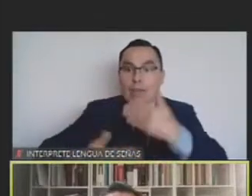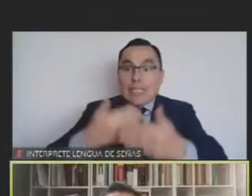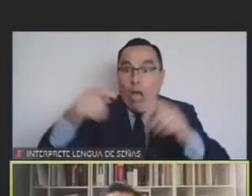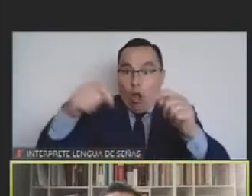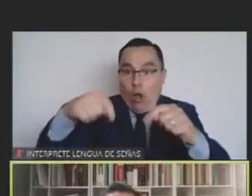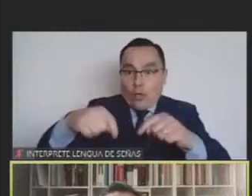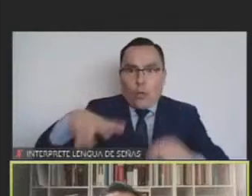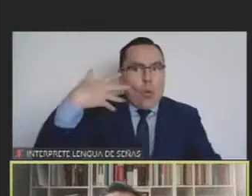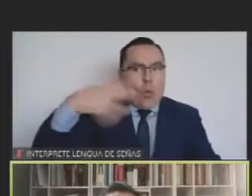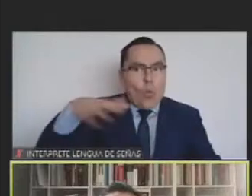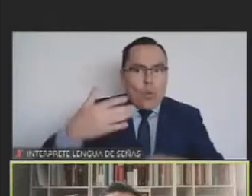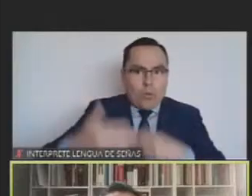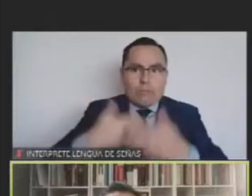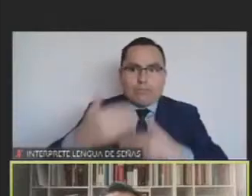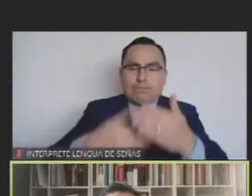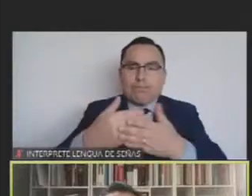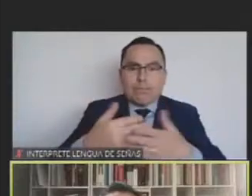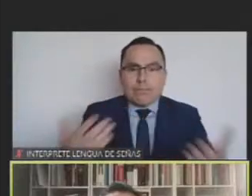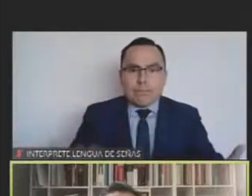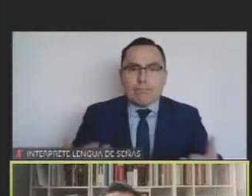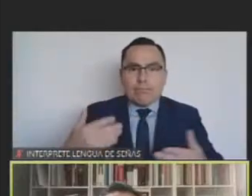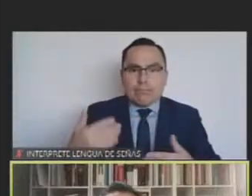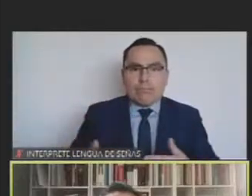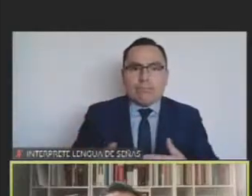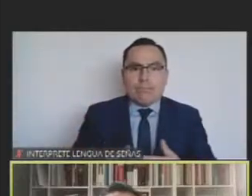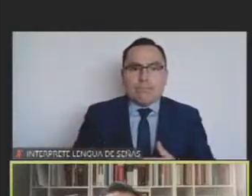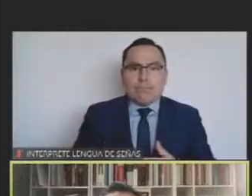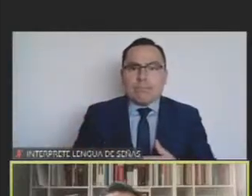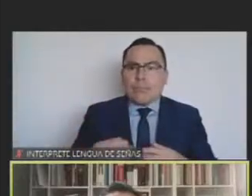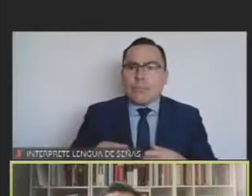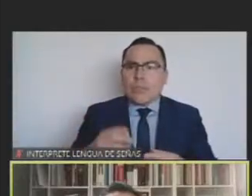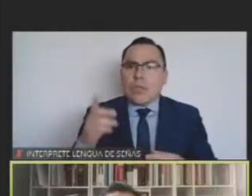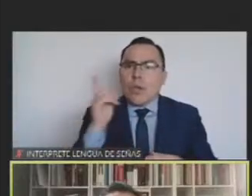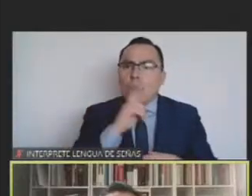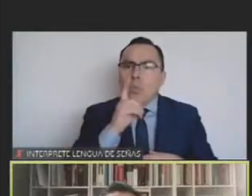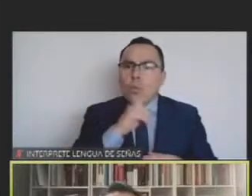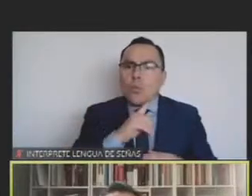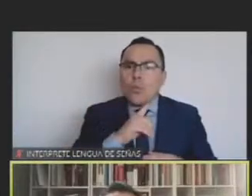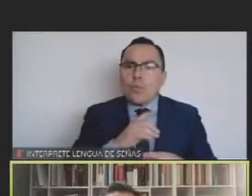sustantivamente en la década y media de las últimas dos en relación.